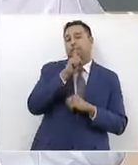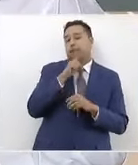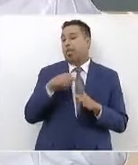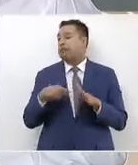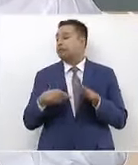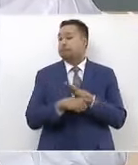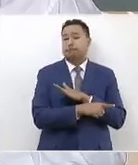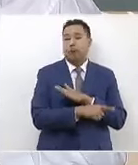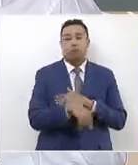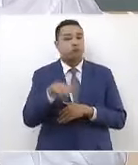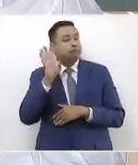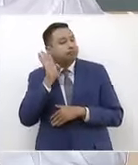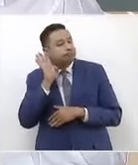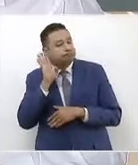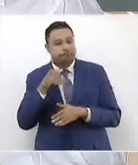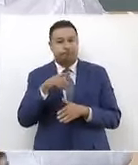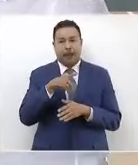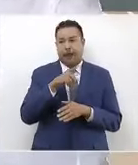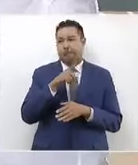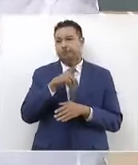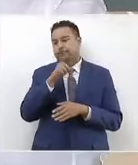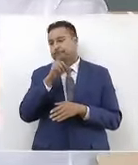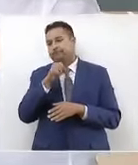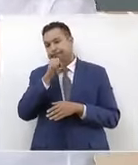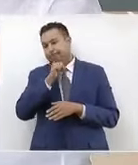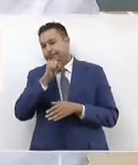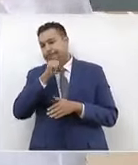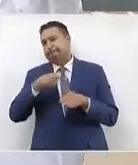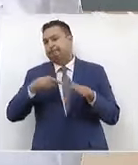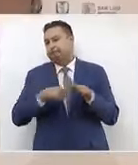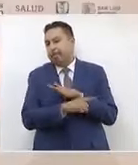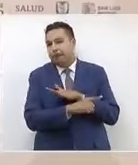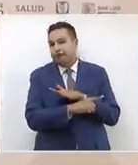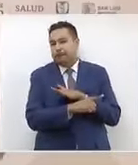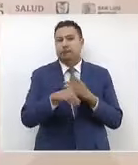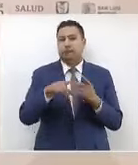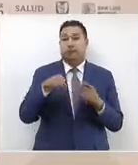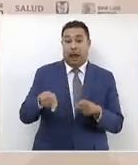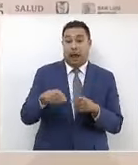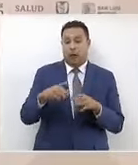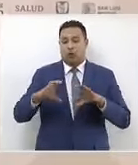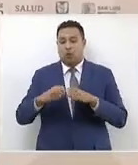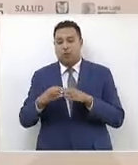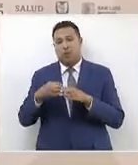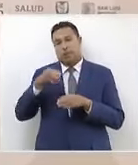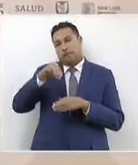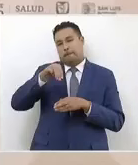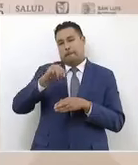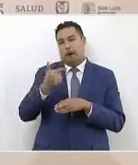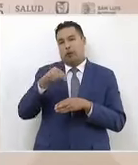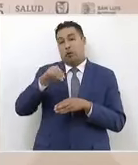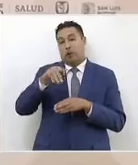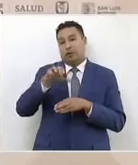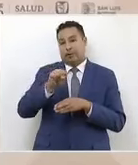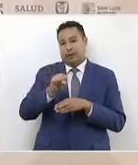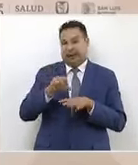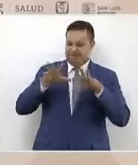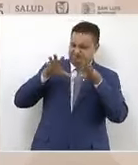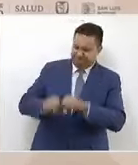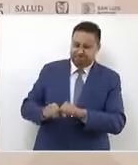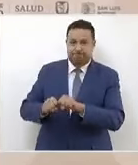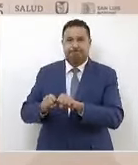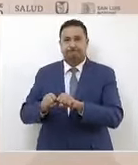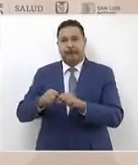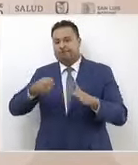muchos orejas en el mismo movimiento magonistas, y los detienen y los